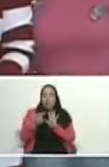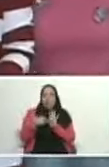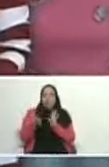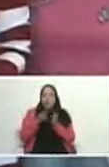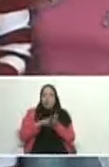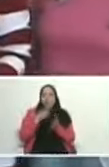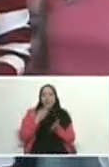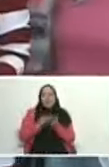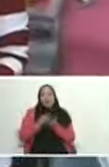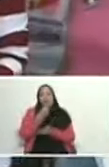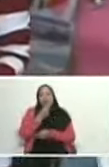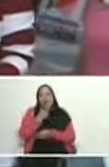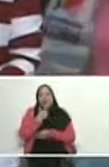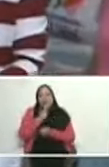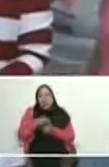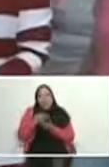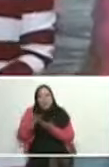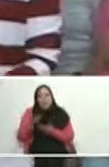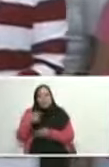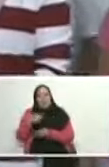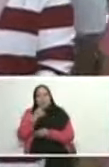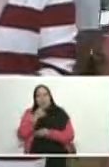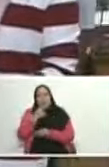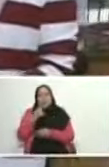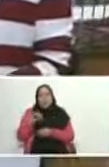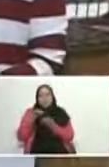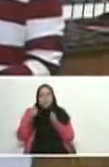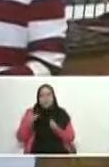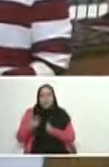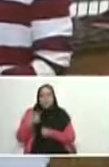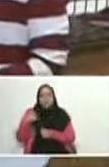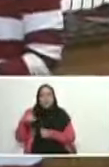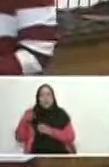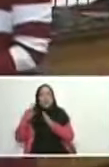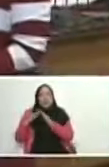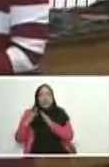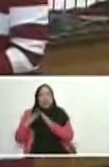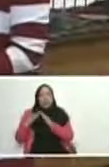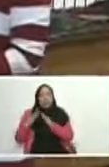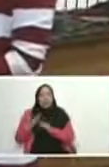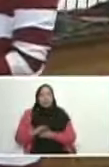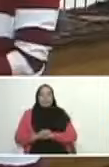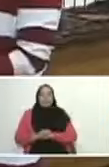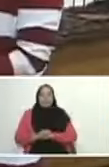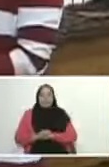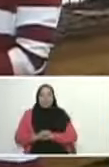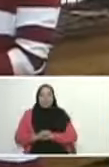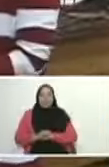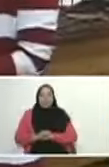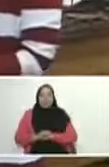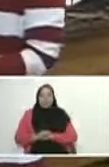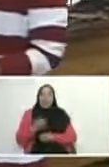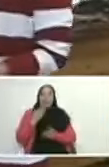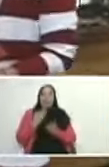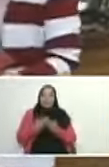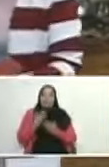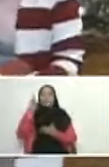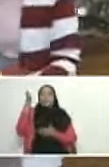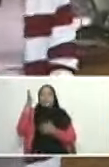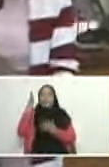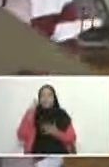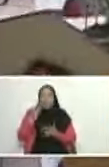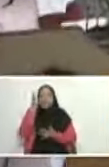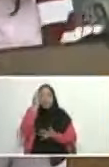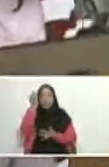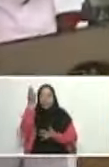Gracias por este regalo tan hermoso. El arte, lo llevo para mi casa. Bueno, que Dios me la bendiga. Bueno, estamos